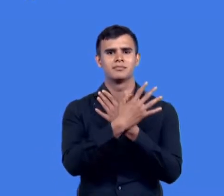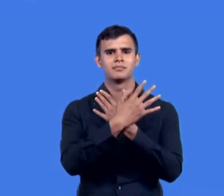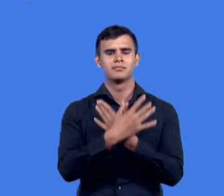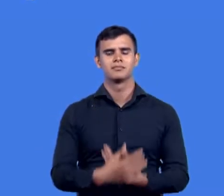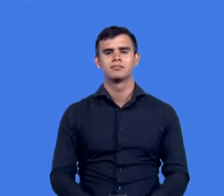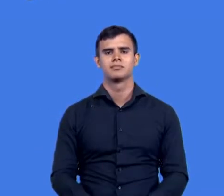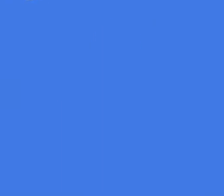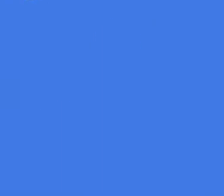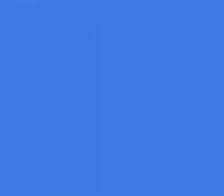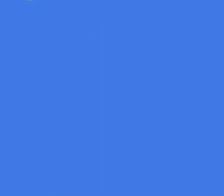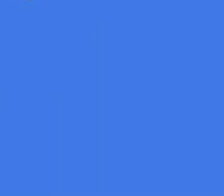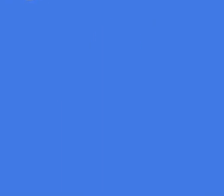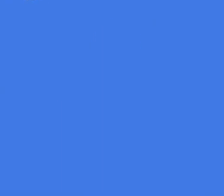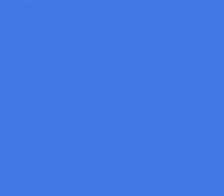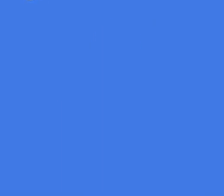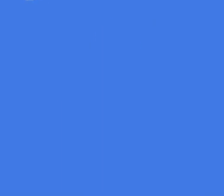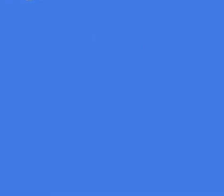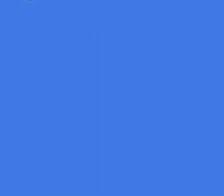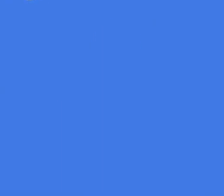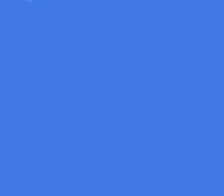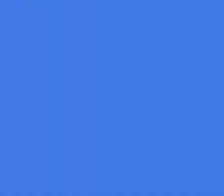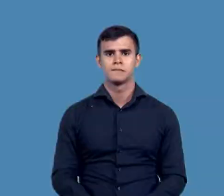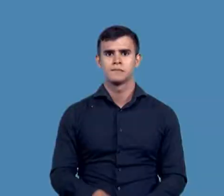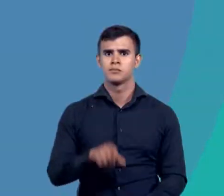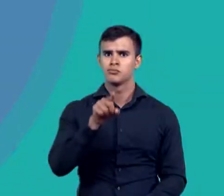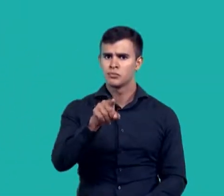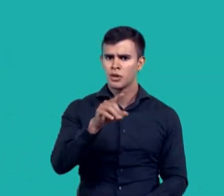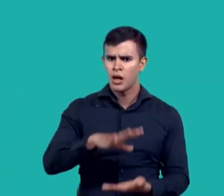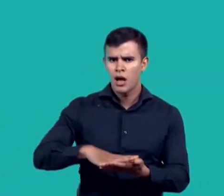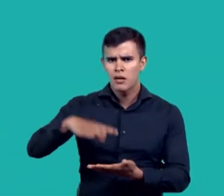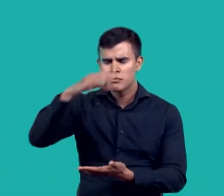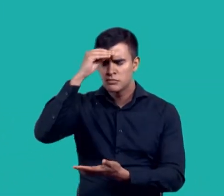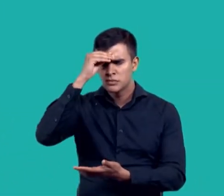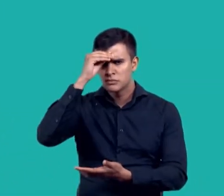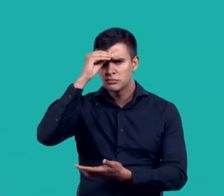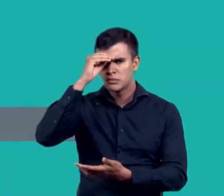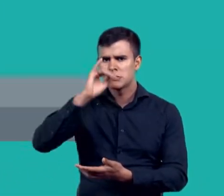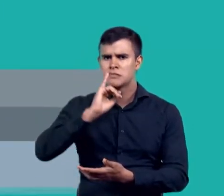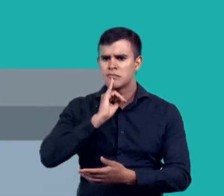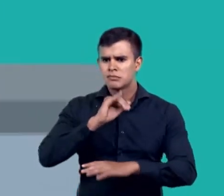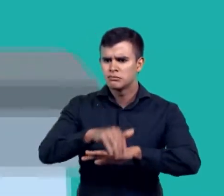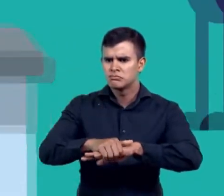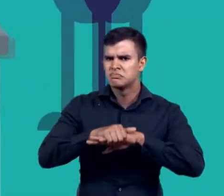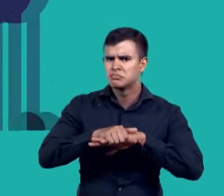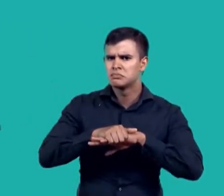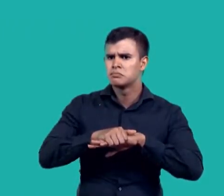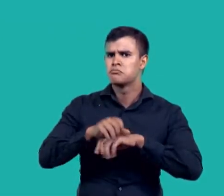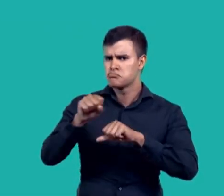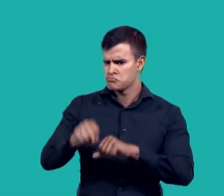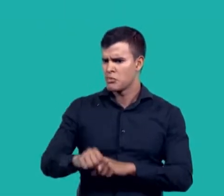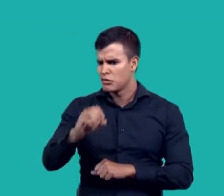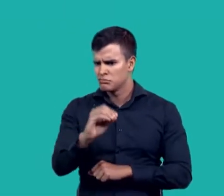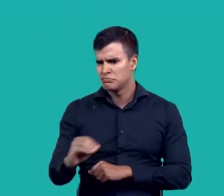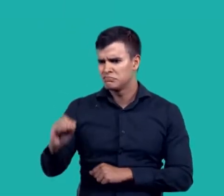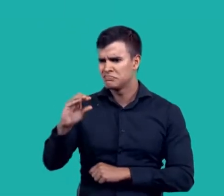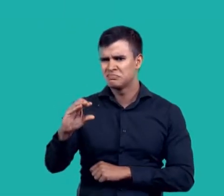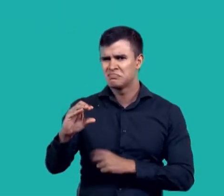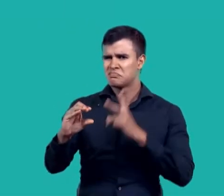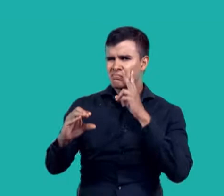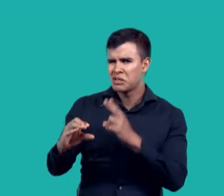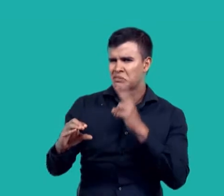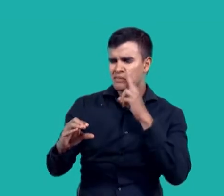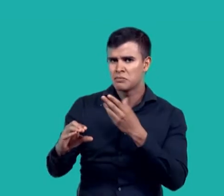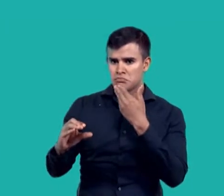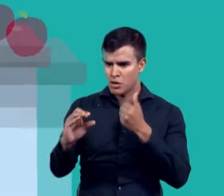Cali. Institución sujeta a inspección y vigilancia por el Ministerio de Educación Nacional. El dominio de un segundo idioma puede incrementar hasta en un 50% tu